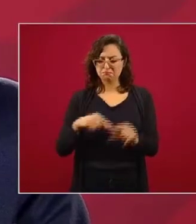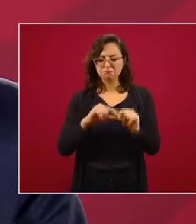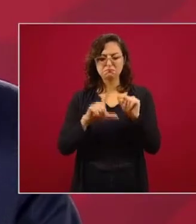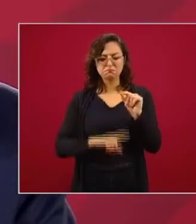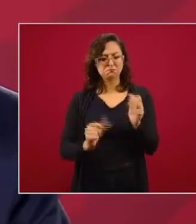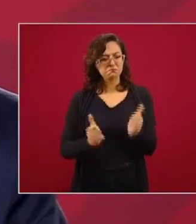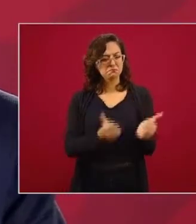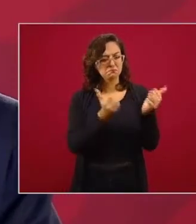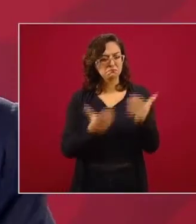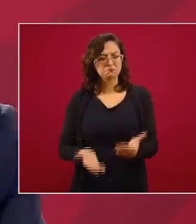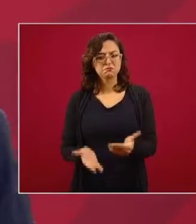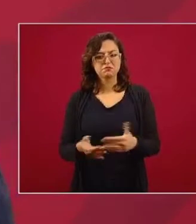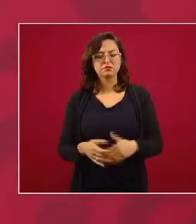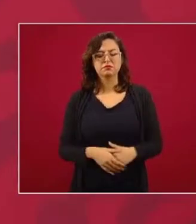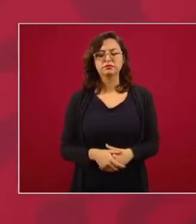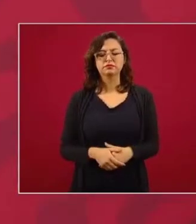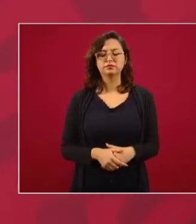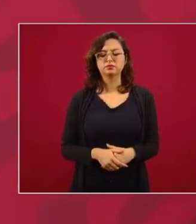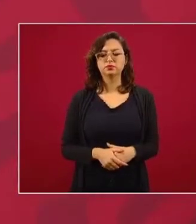que se